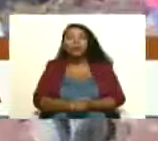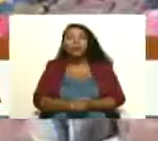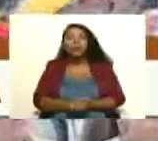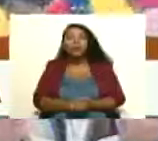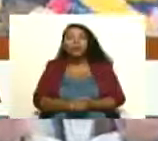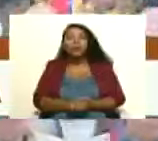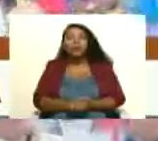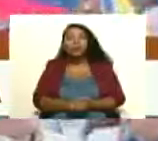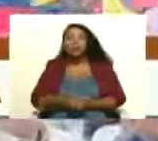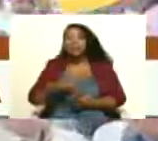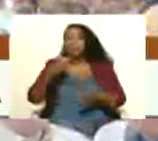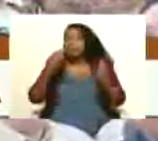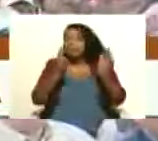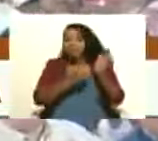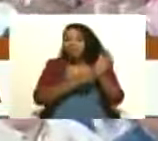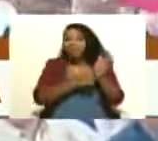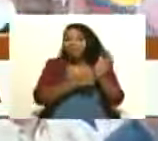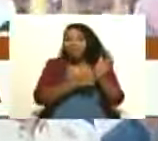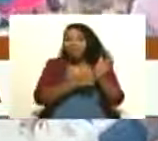Bueno, de verdad,